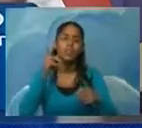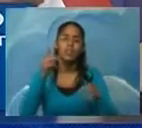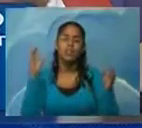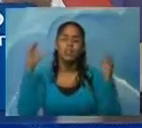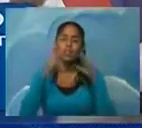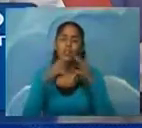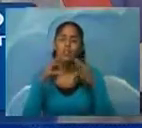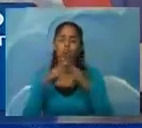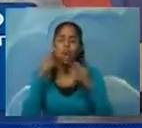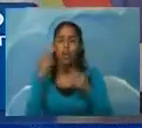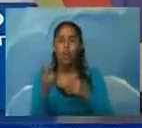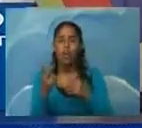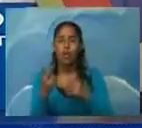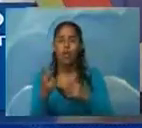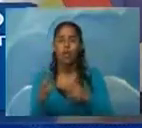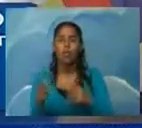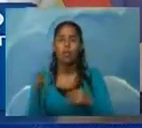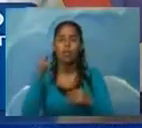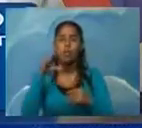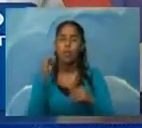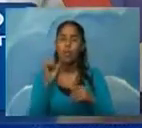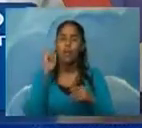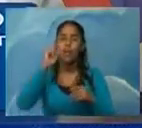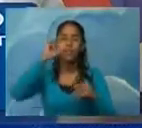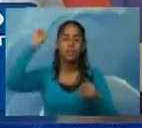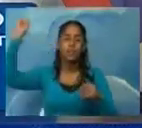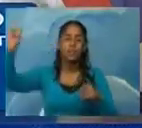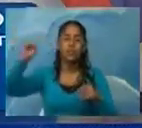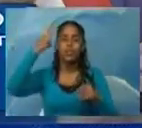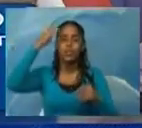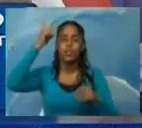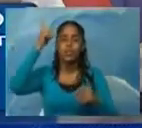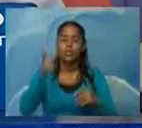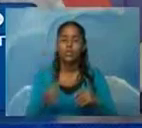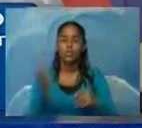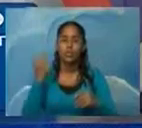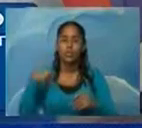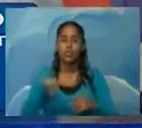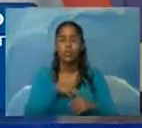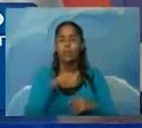dos conceptos: moral y luces. Son